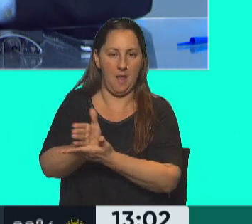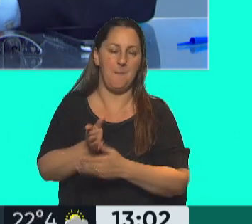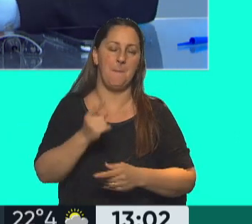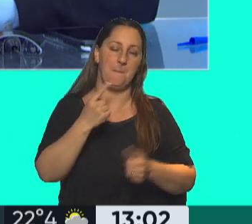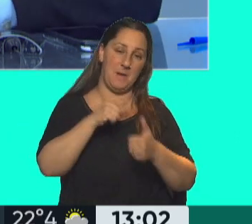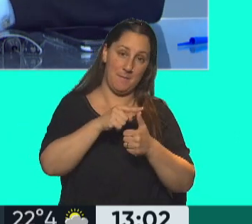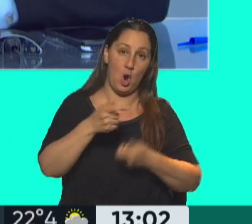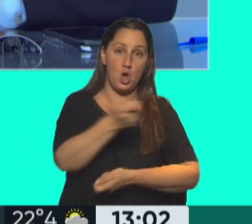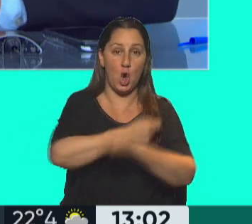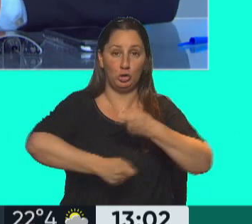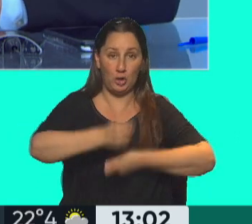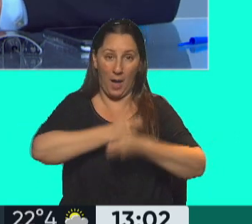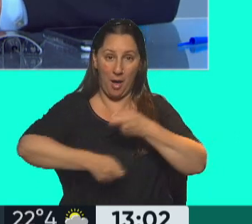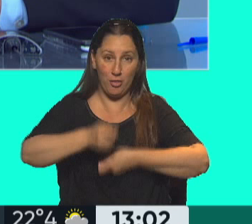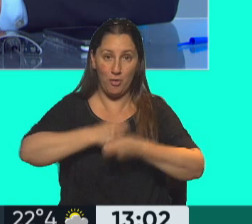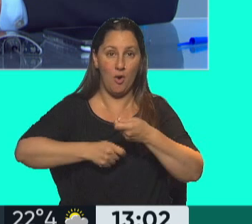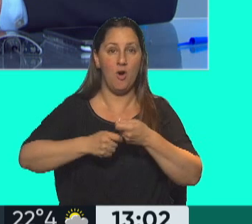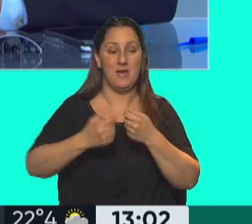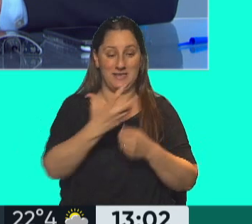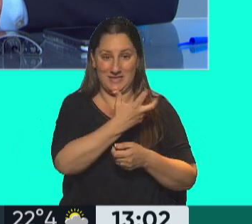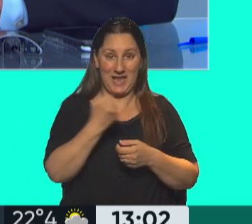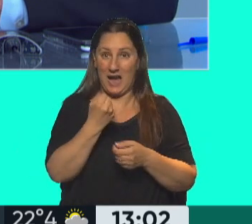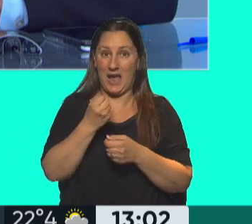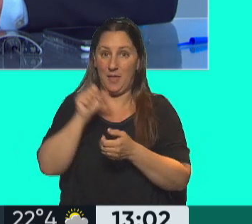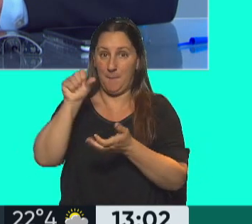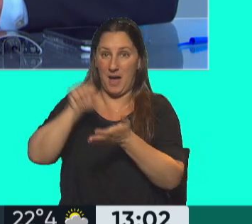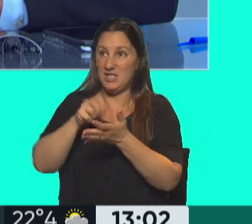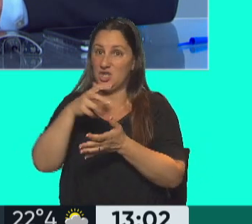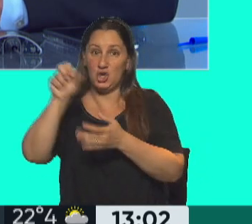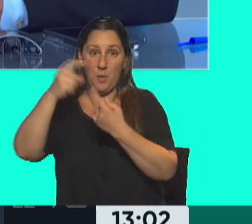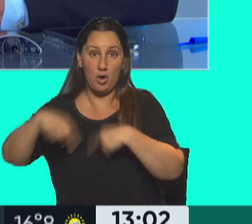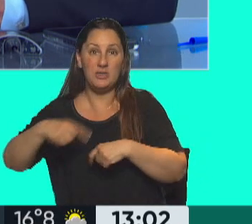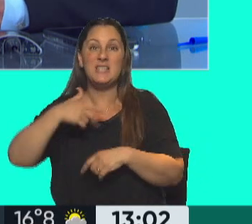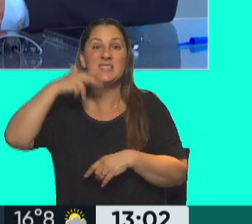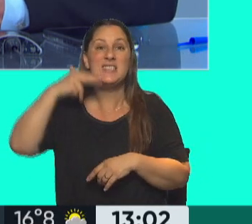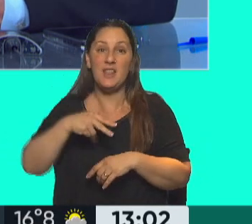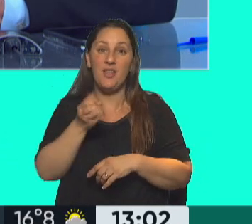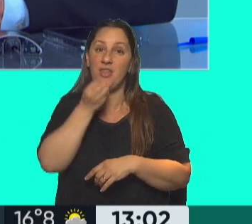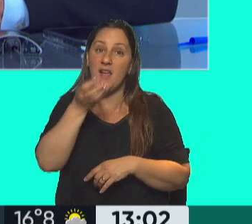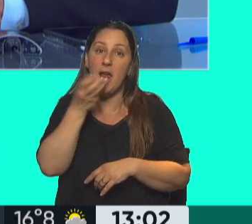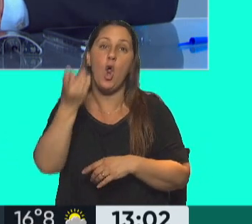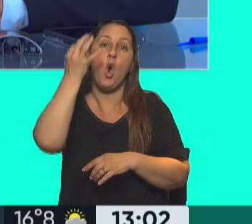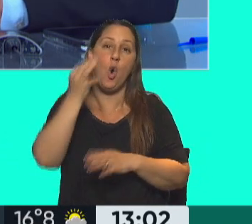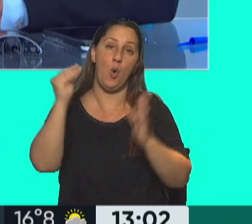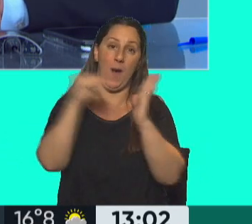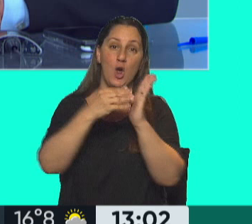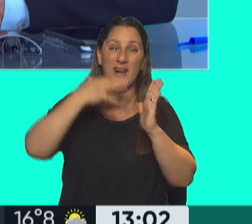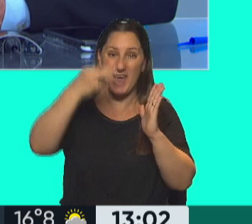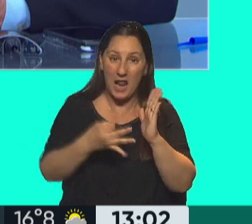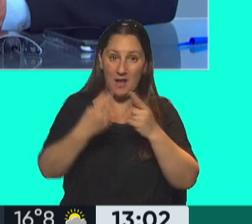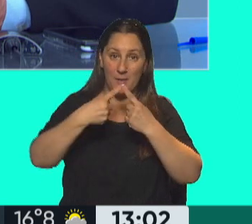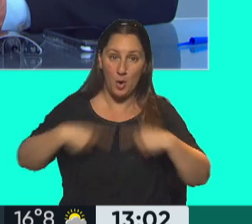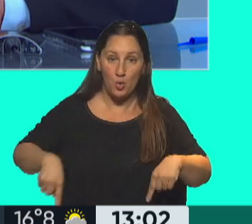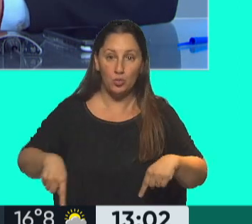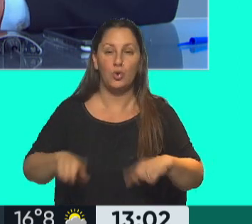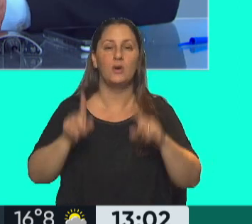lado, el contrabando, al estar sacando del país sin declarar parte del producto o parte del valor del producto, y por otra